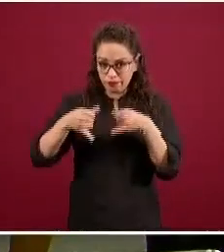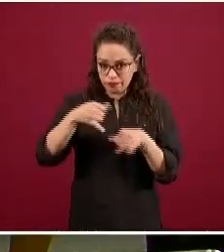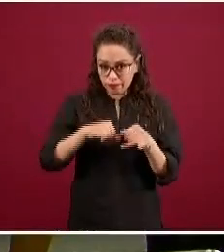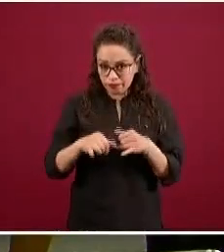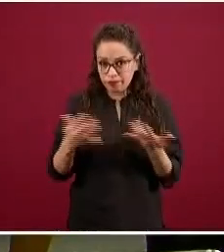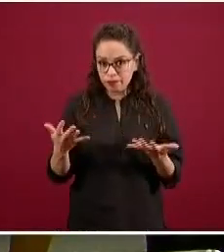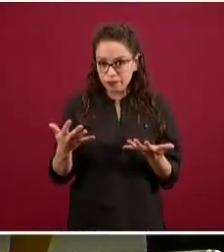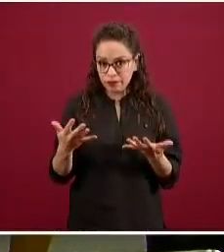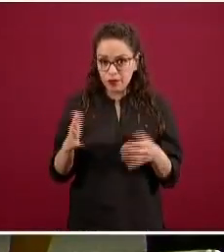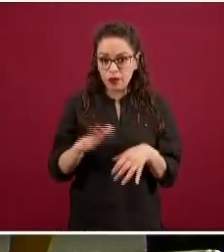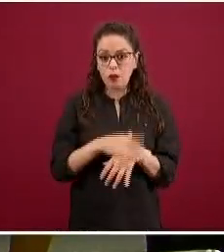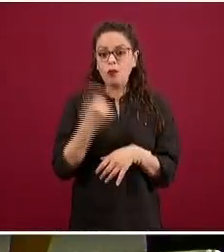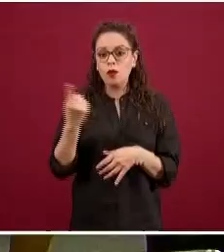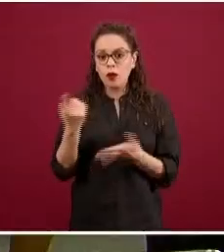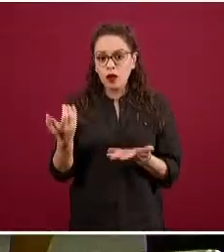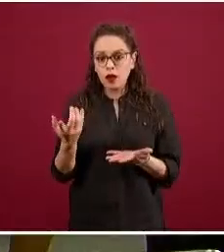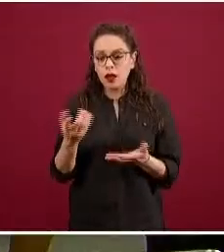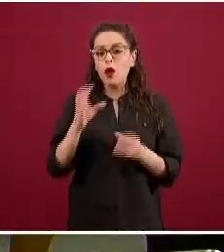casa